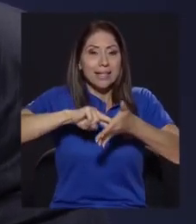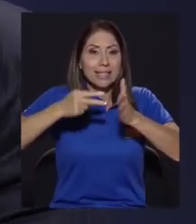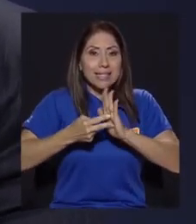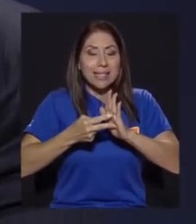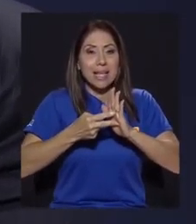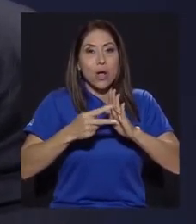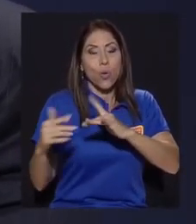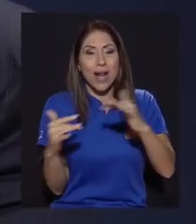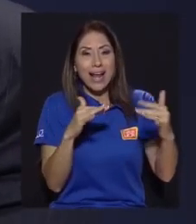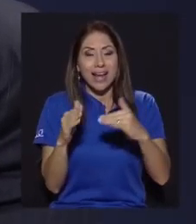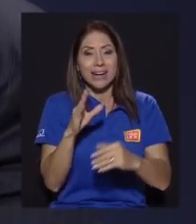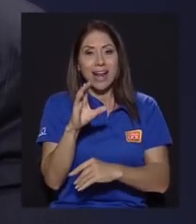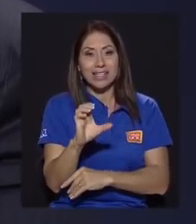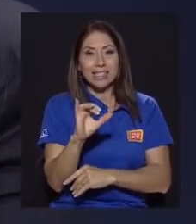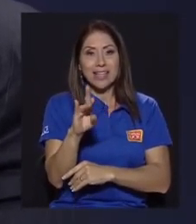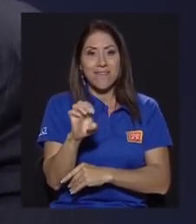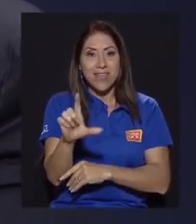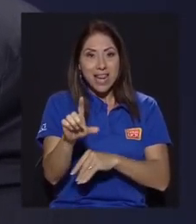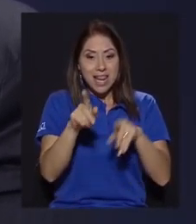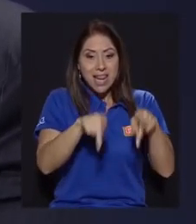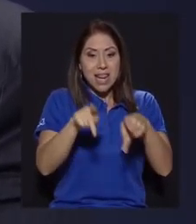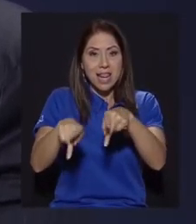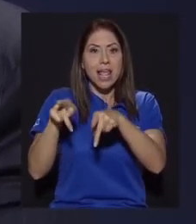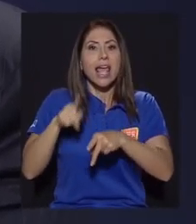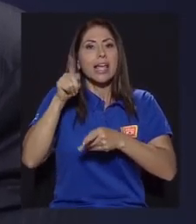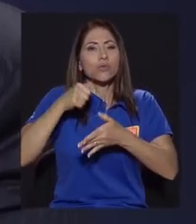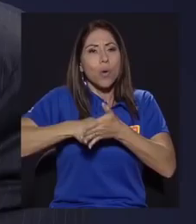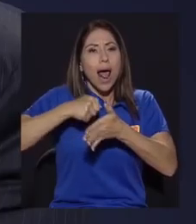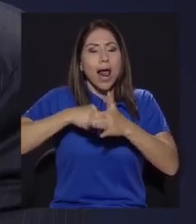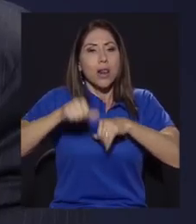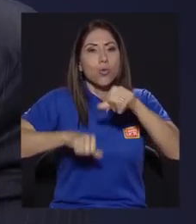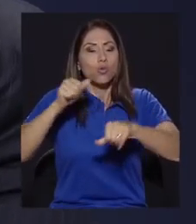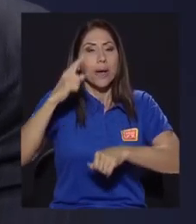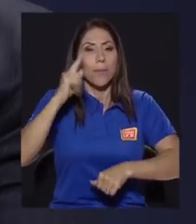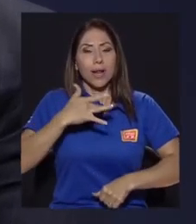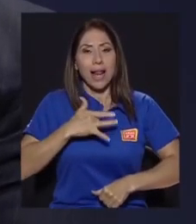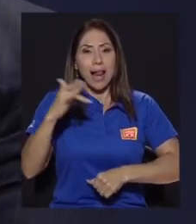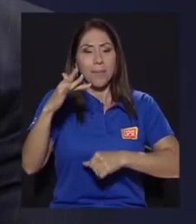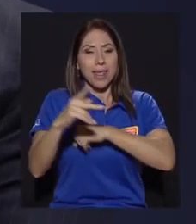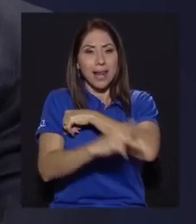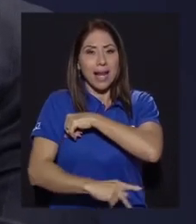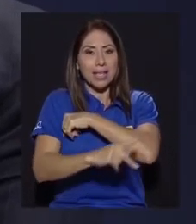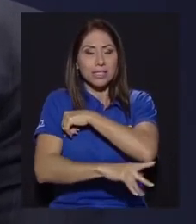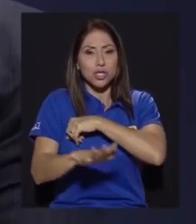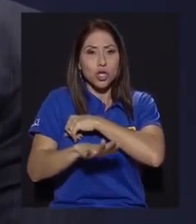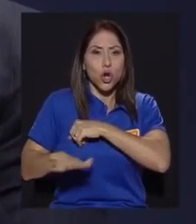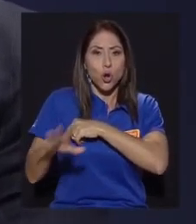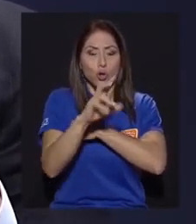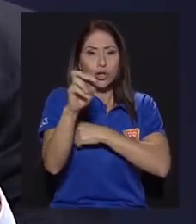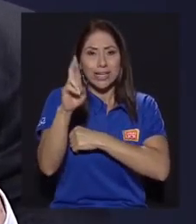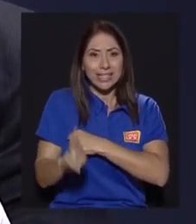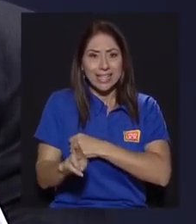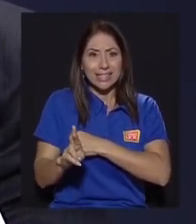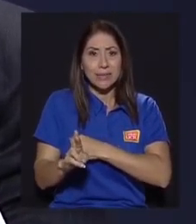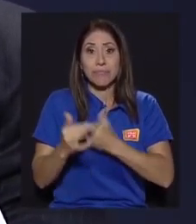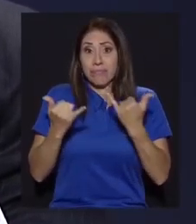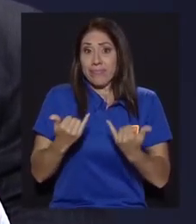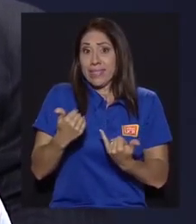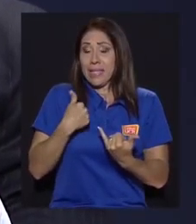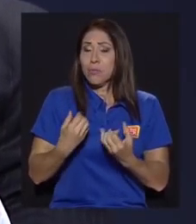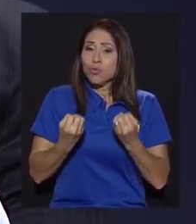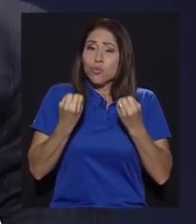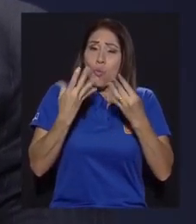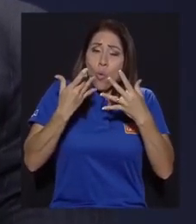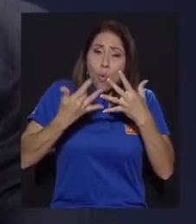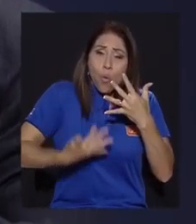que es una lucha por el alma de la nación costarricense en medio de muchos problemas que tenemos